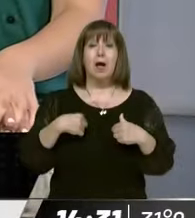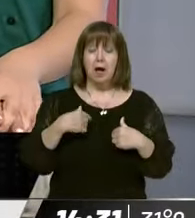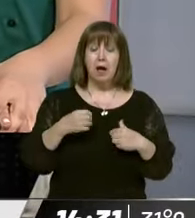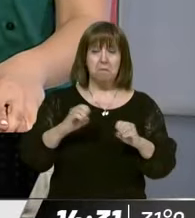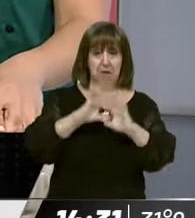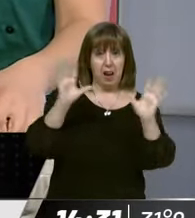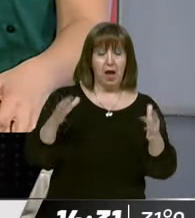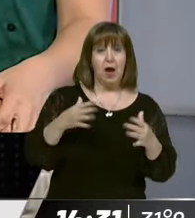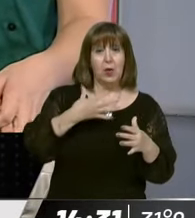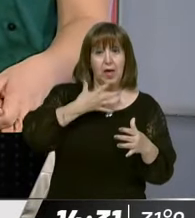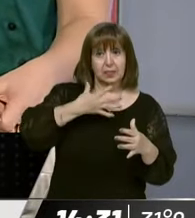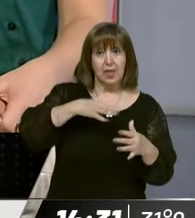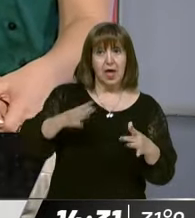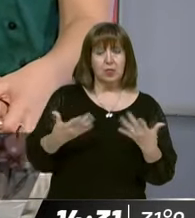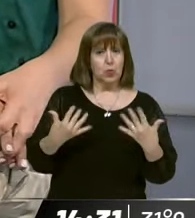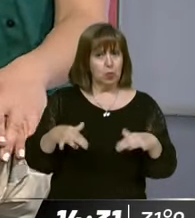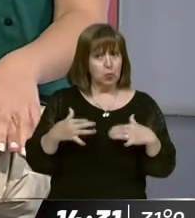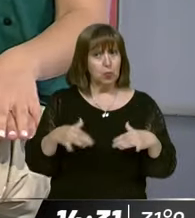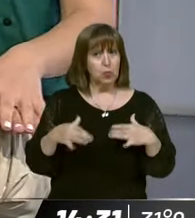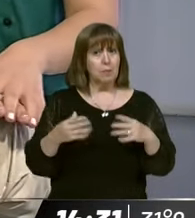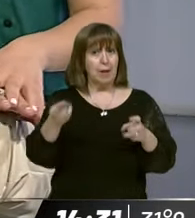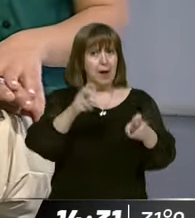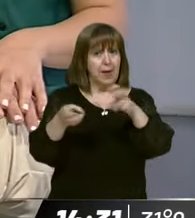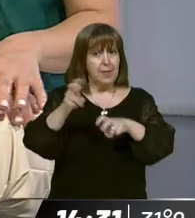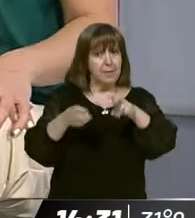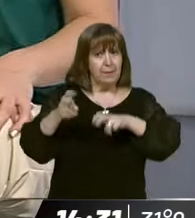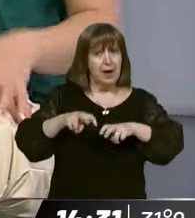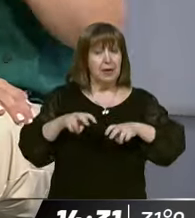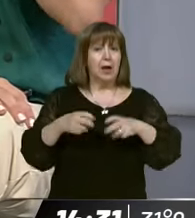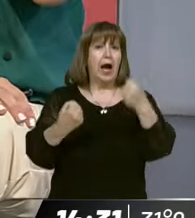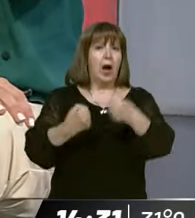lo que está pasando con el sistema público de transporte aquí en la provincia de Mendoza,